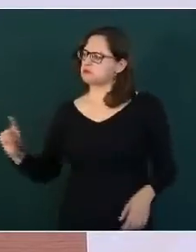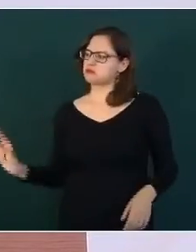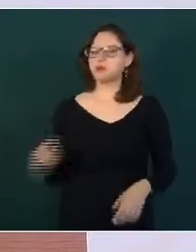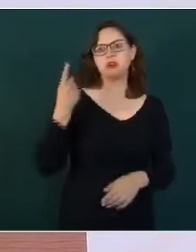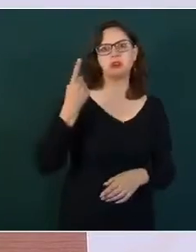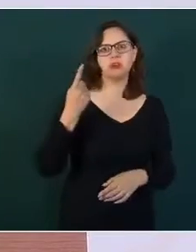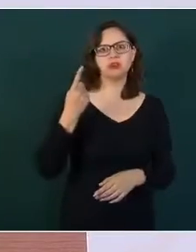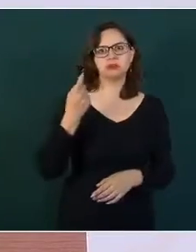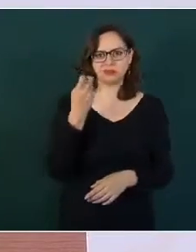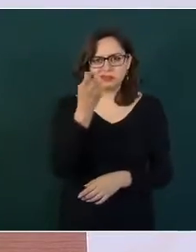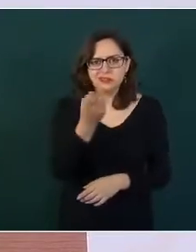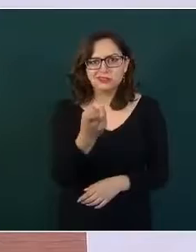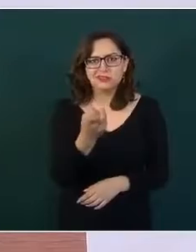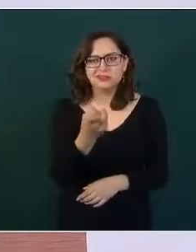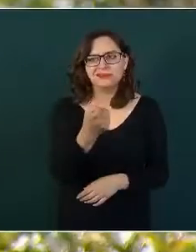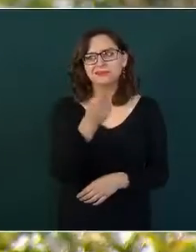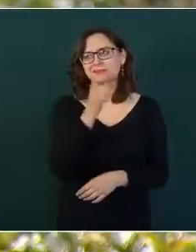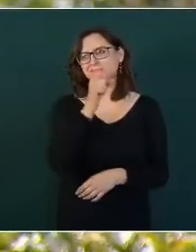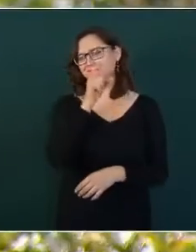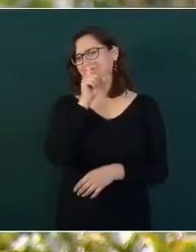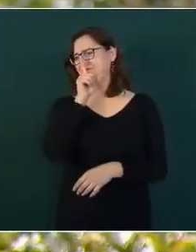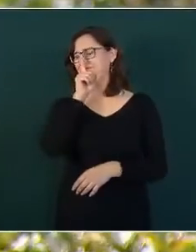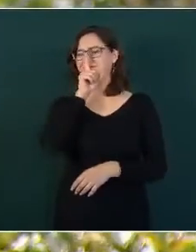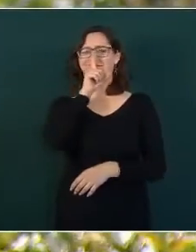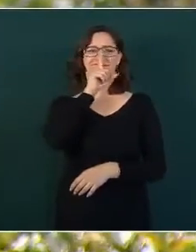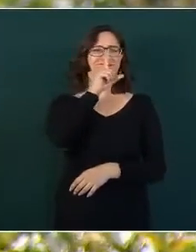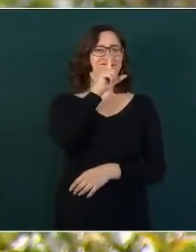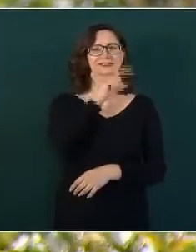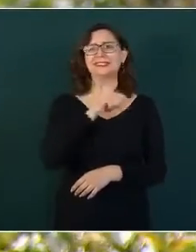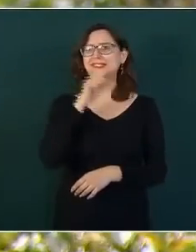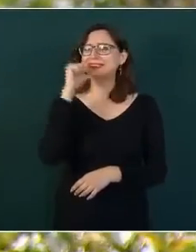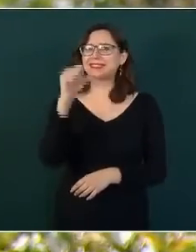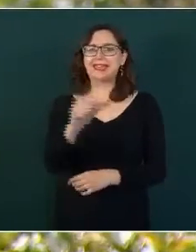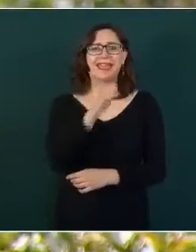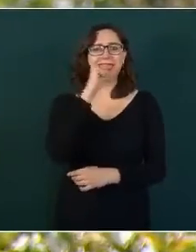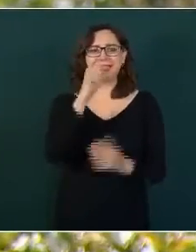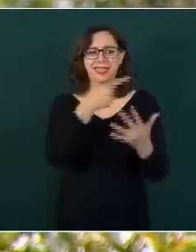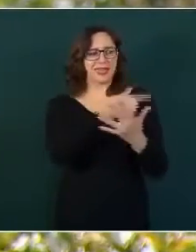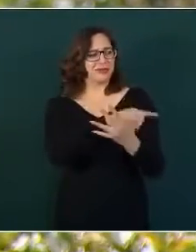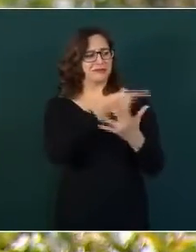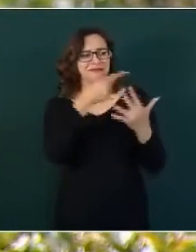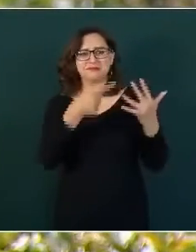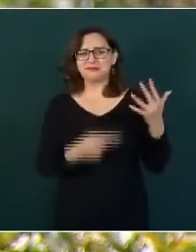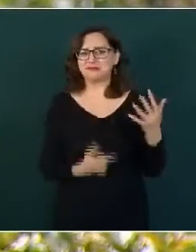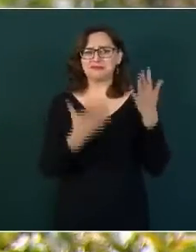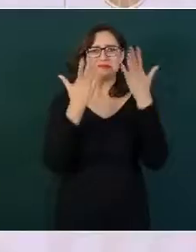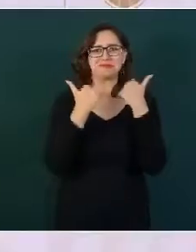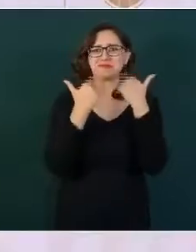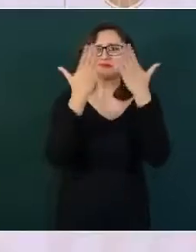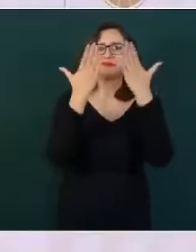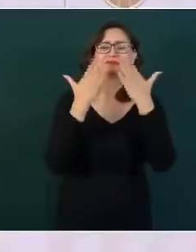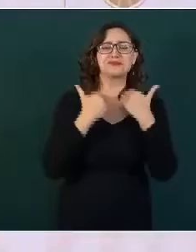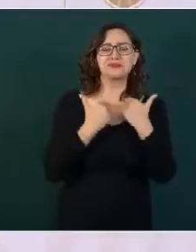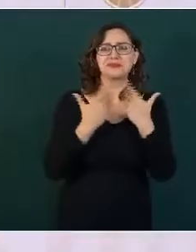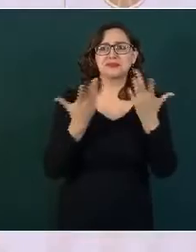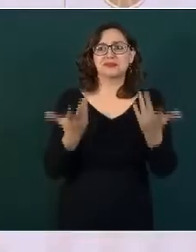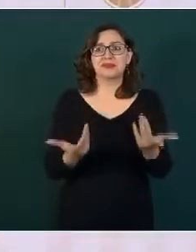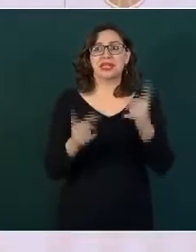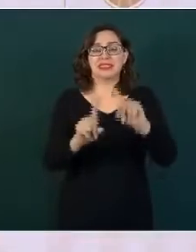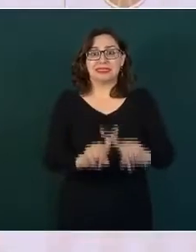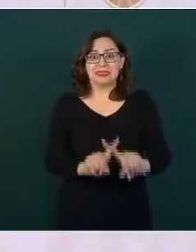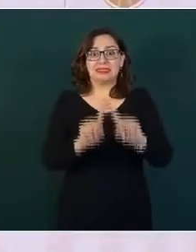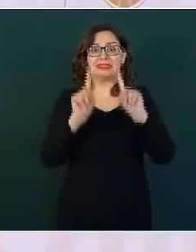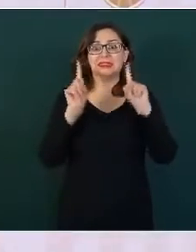Por el contrario, en esta nueva etapa, la generosa y